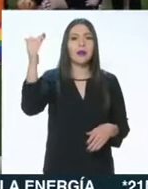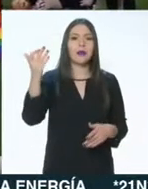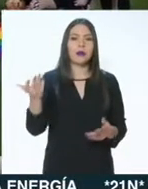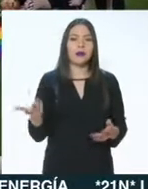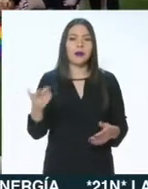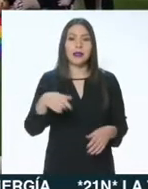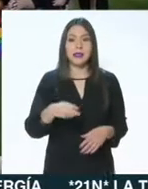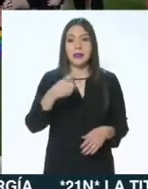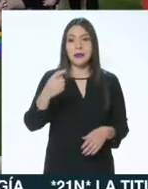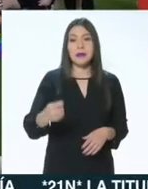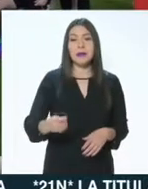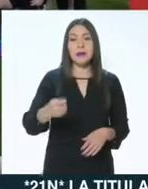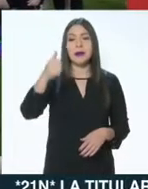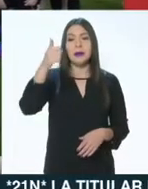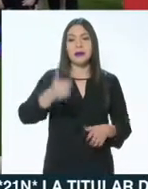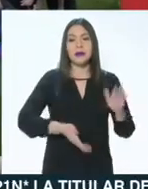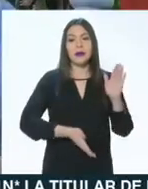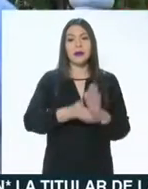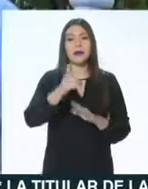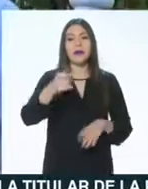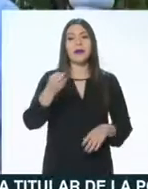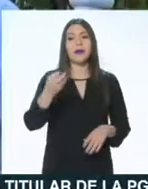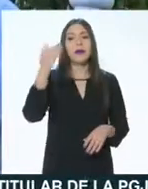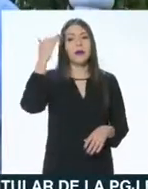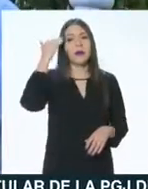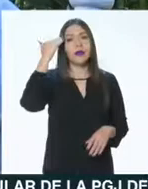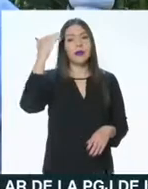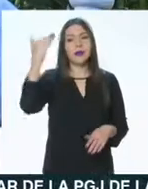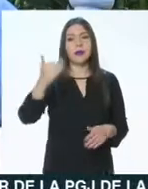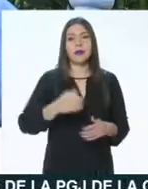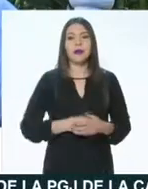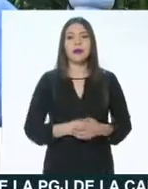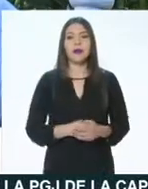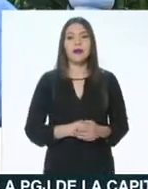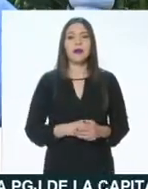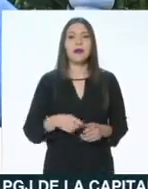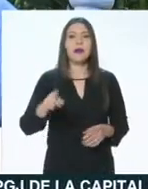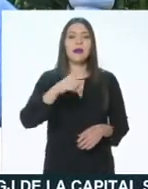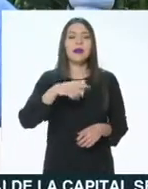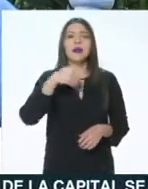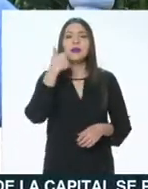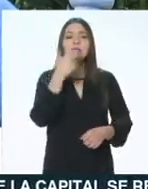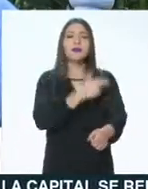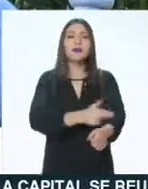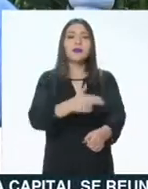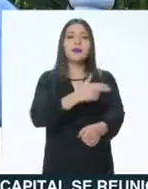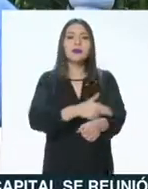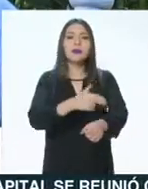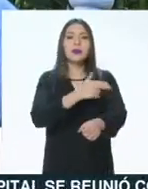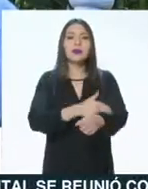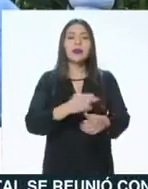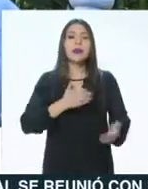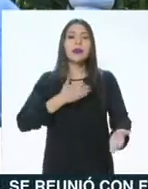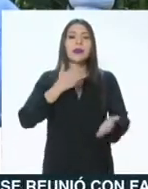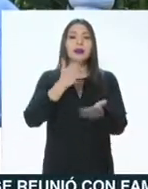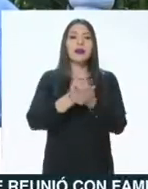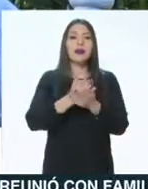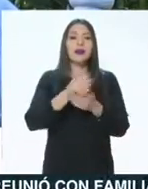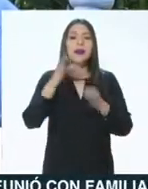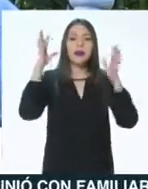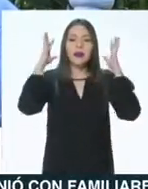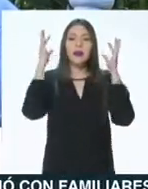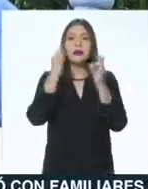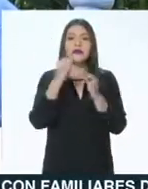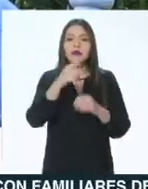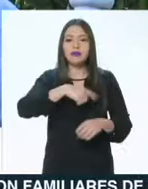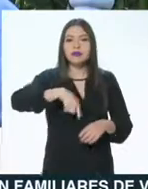porque es la primera vez que salen, el tiempo que se tardaron en migración, fueron 12 horas. Ellas llegaron a Las Vegas a las 6 de